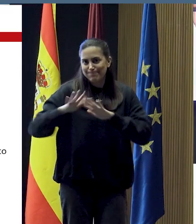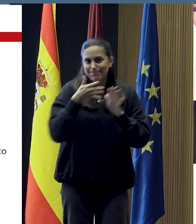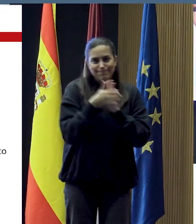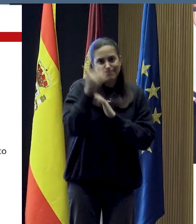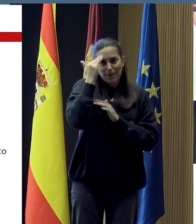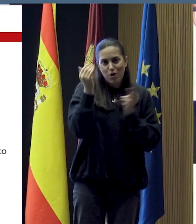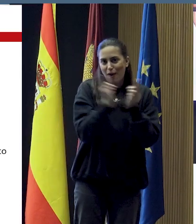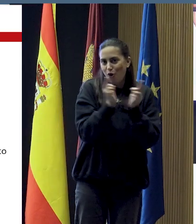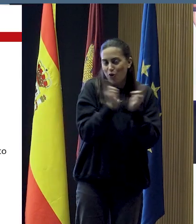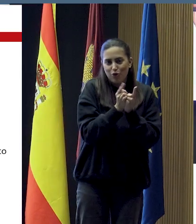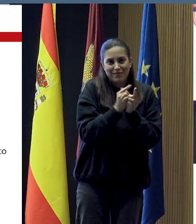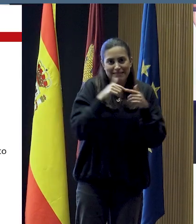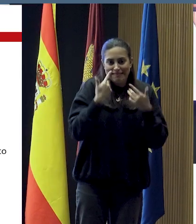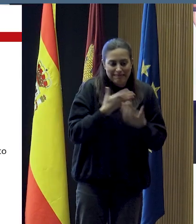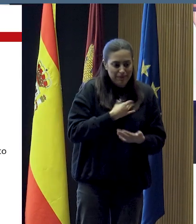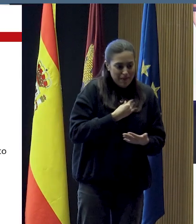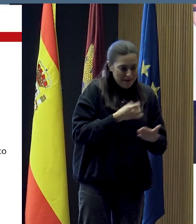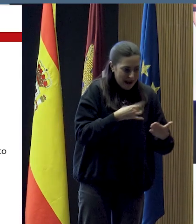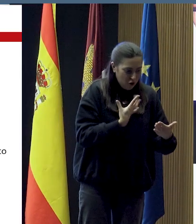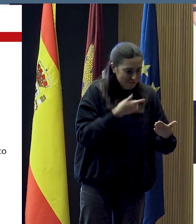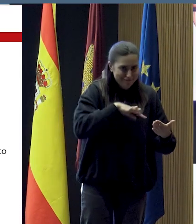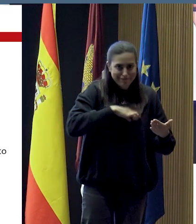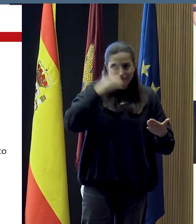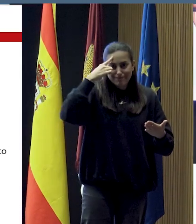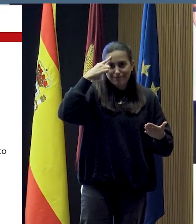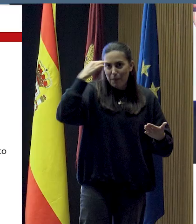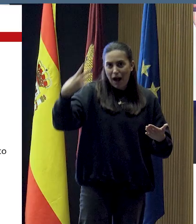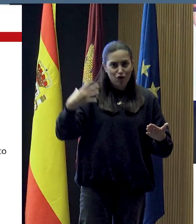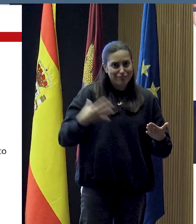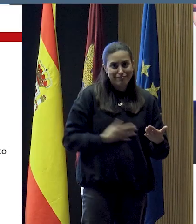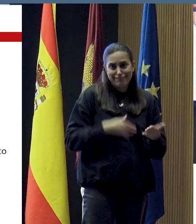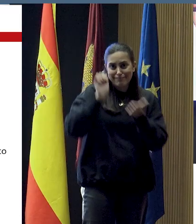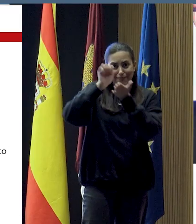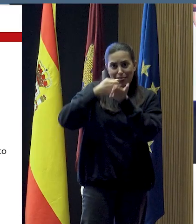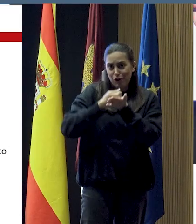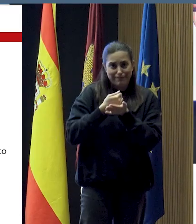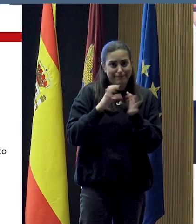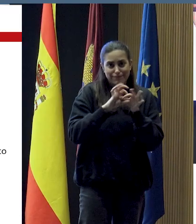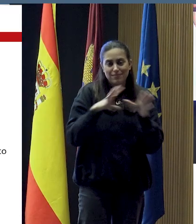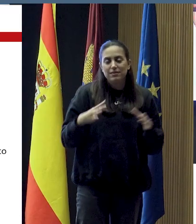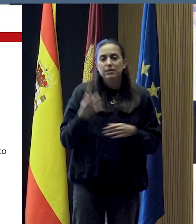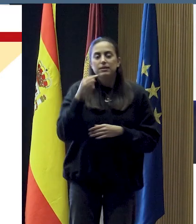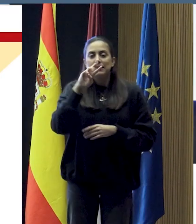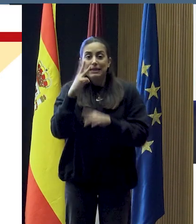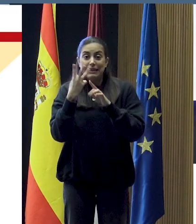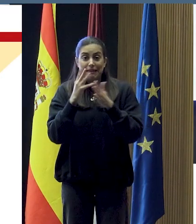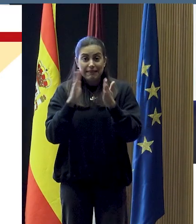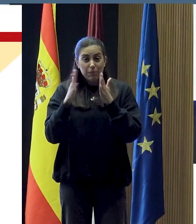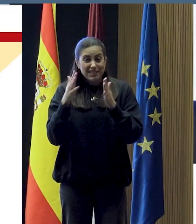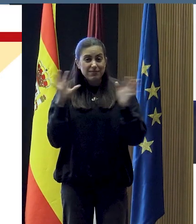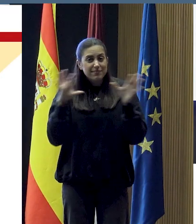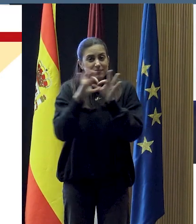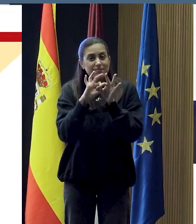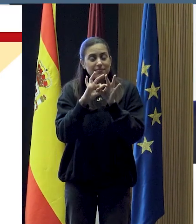plazo que cuando llegamos ante el papel en blanco nos quedamos así, en blanco, ¿vale? Por lo tanto, estas 3 etapas tienen que ver con